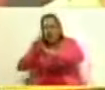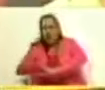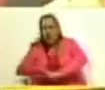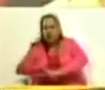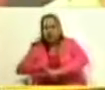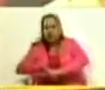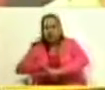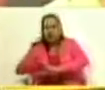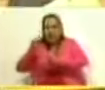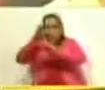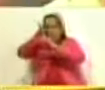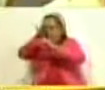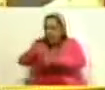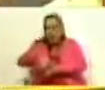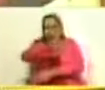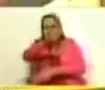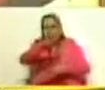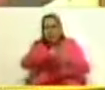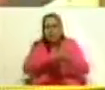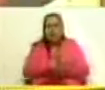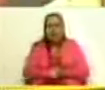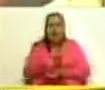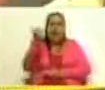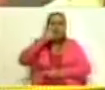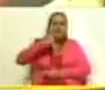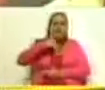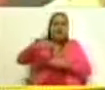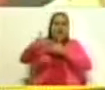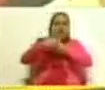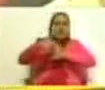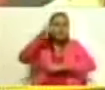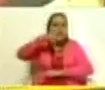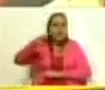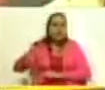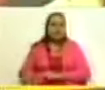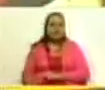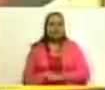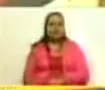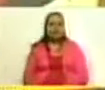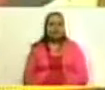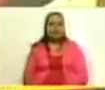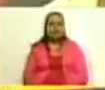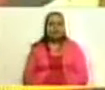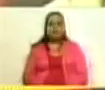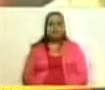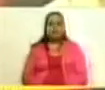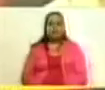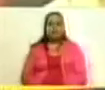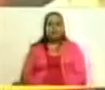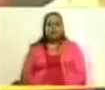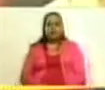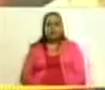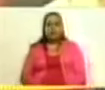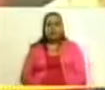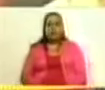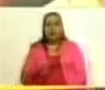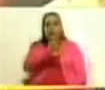oprimió, se abusó del pueblo por largas décadas, por 2 siglos.